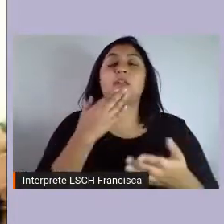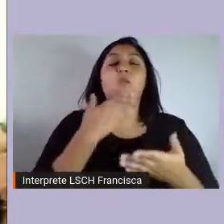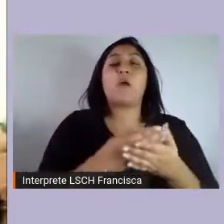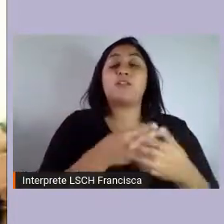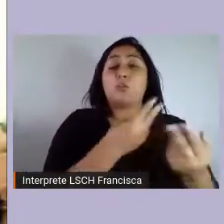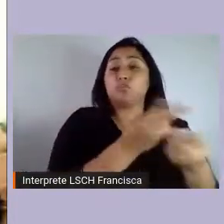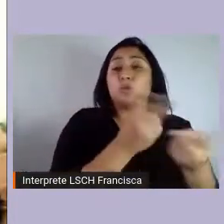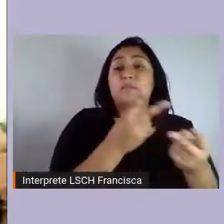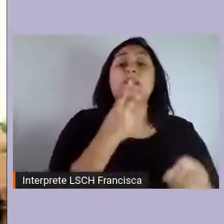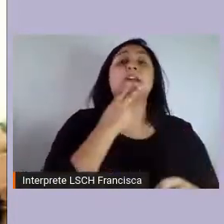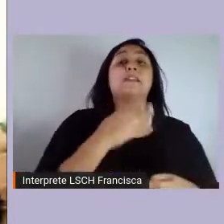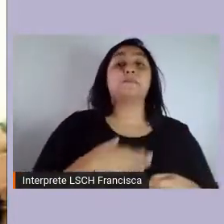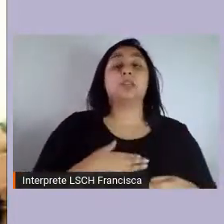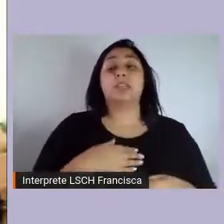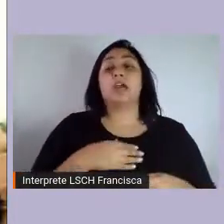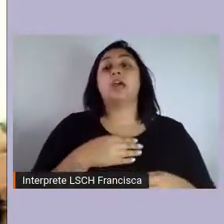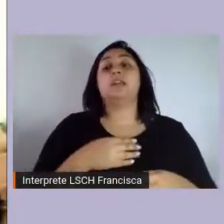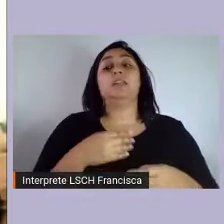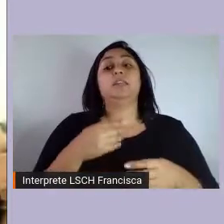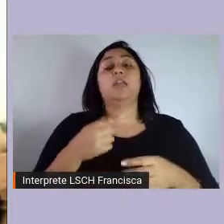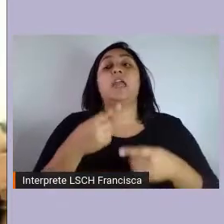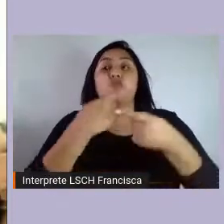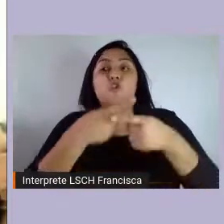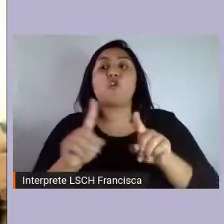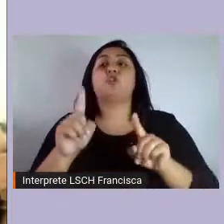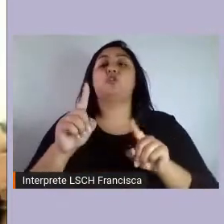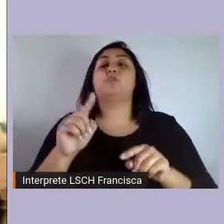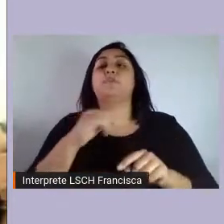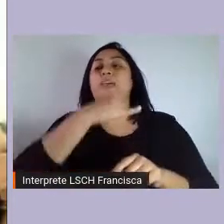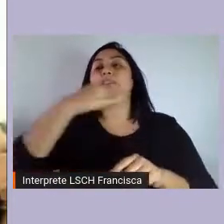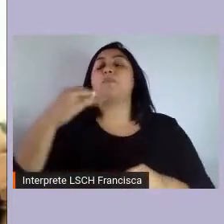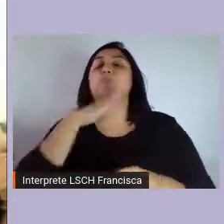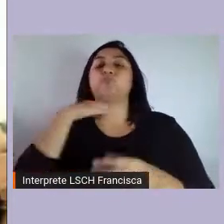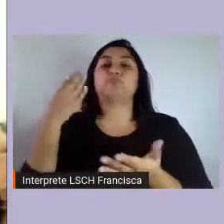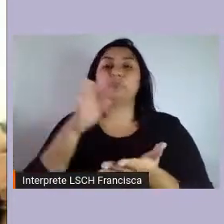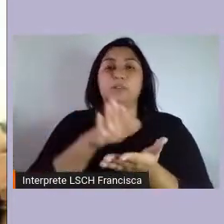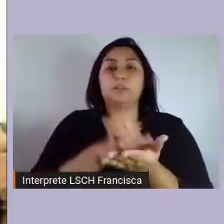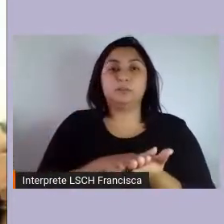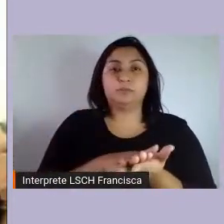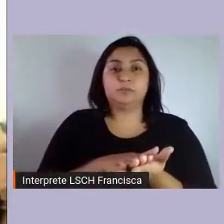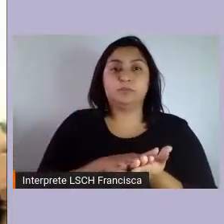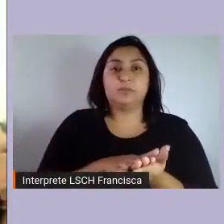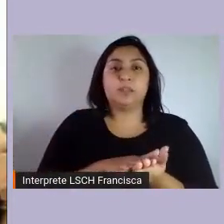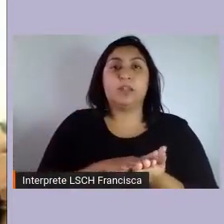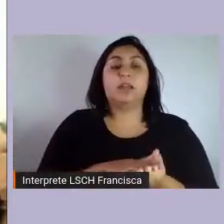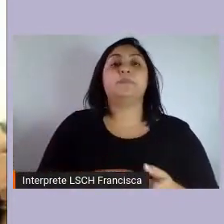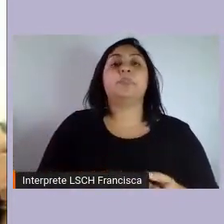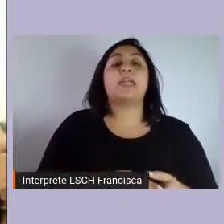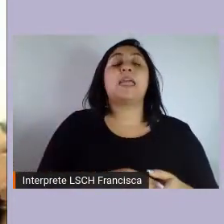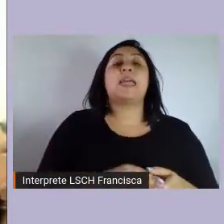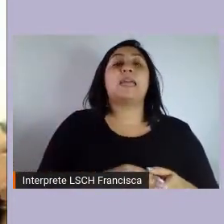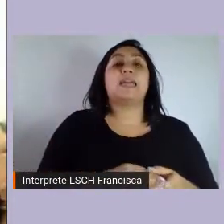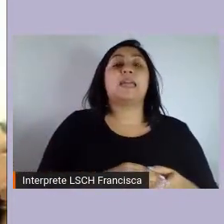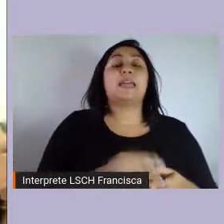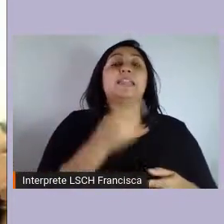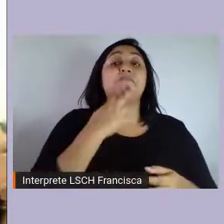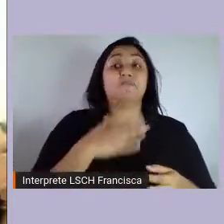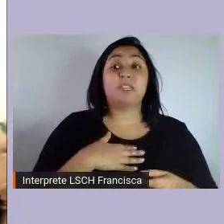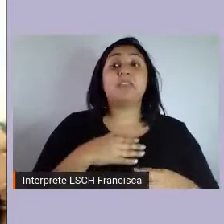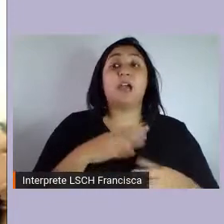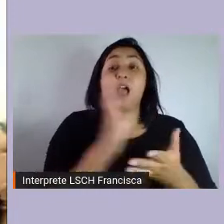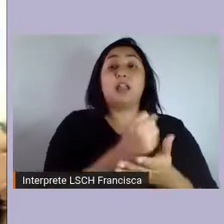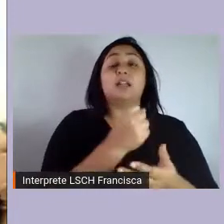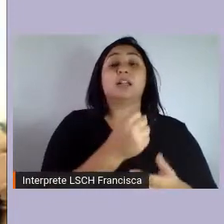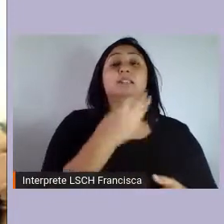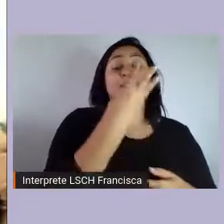la póstuma, que en el caso de Violeta Parra es muy abundante. Pero respecto de la que publica en vida son 35 discos y dos libros